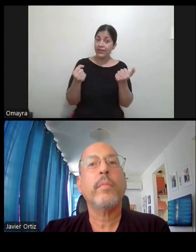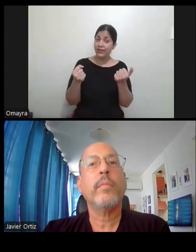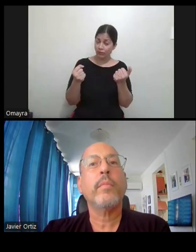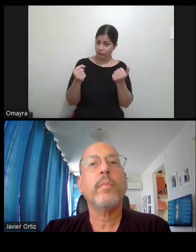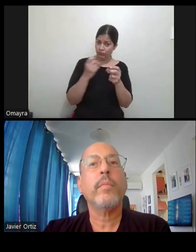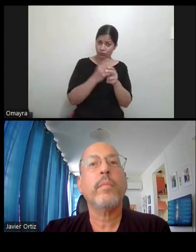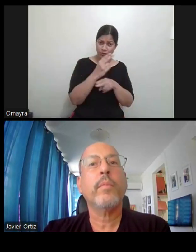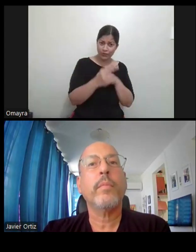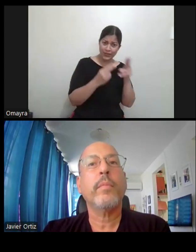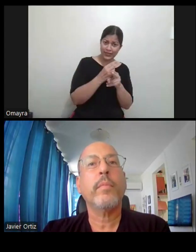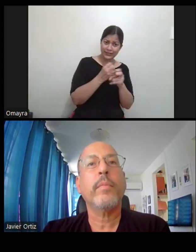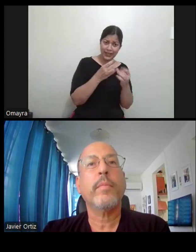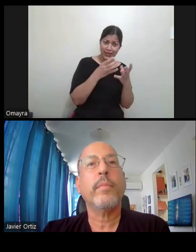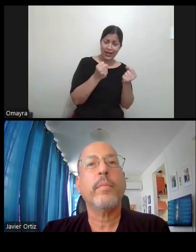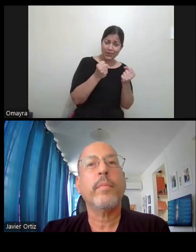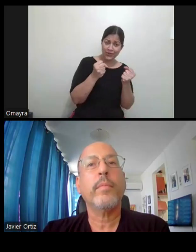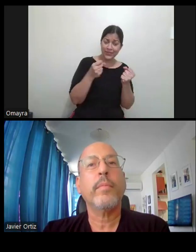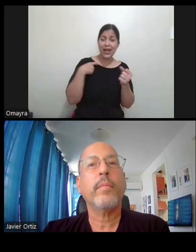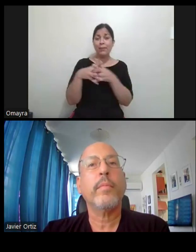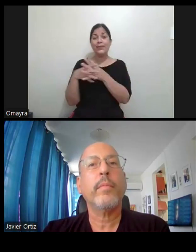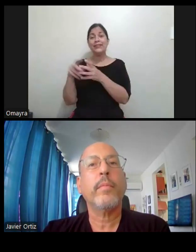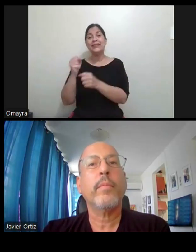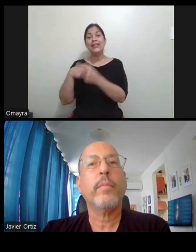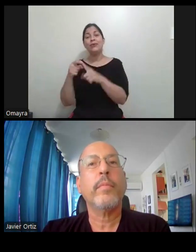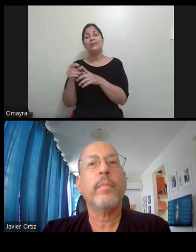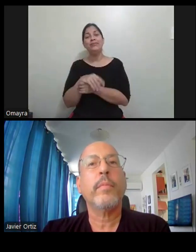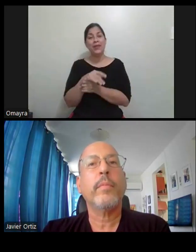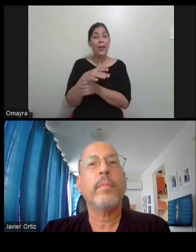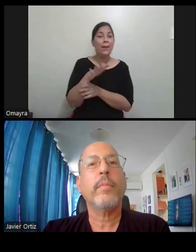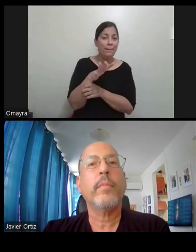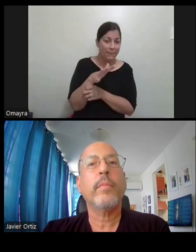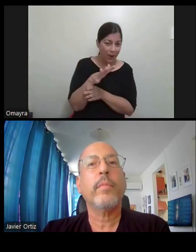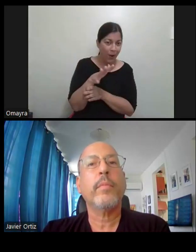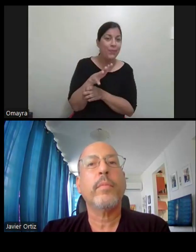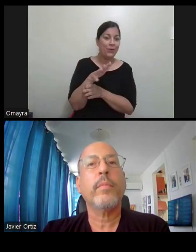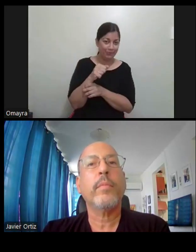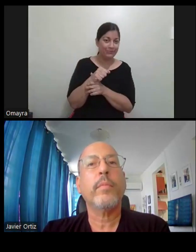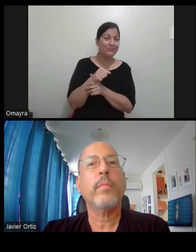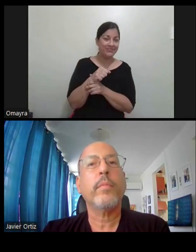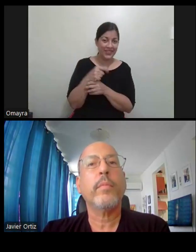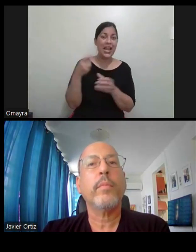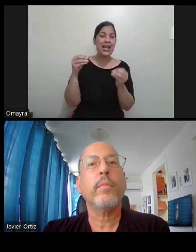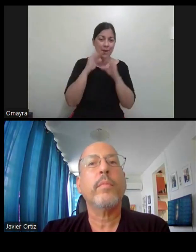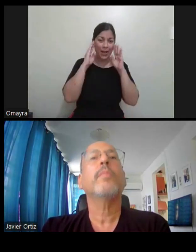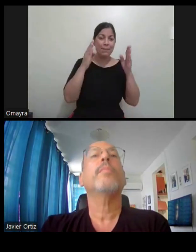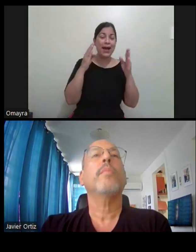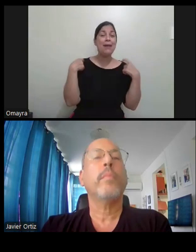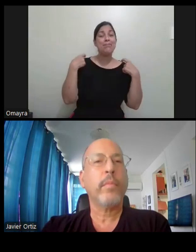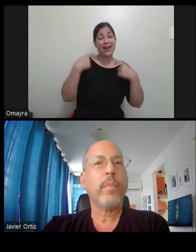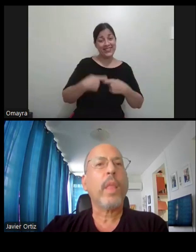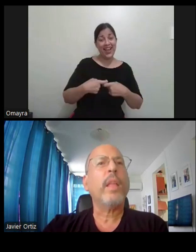Universal Sign Language a American Sign Language? ¿Tú sabías? Alguito.